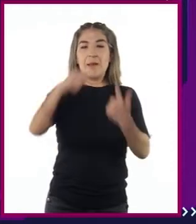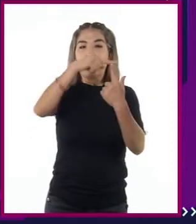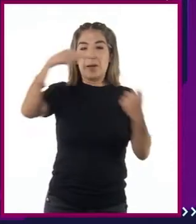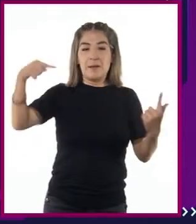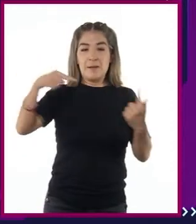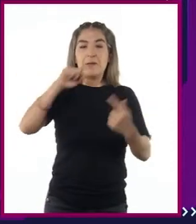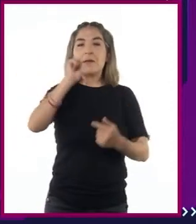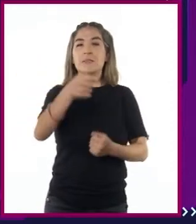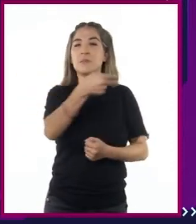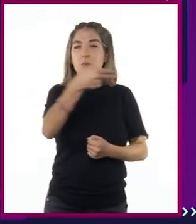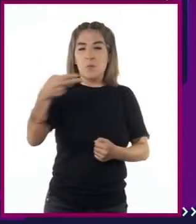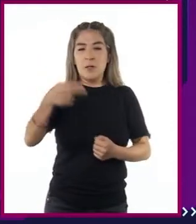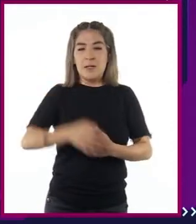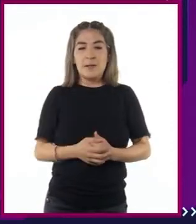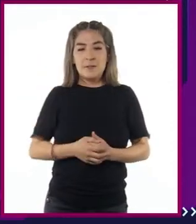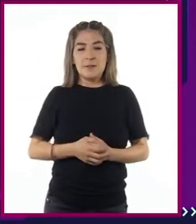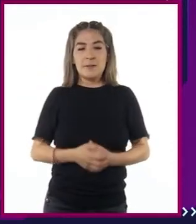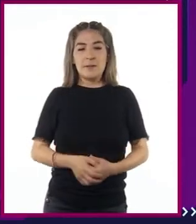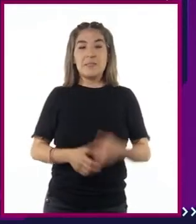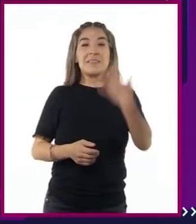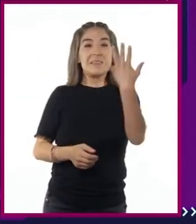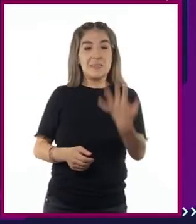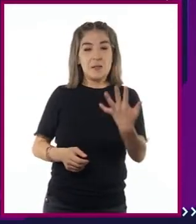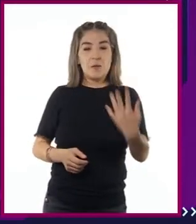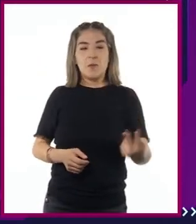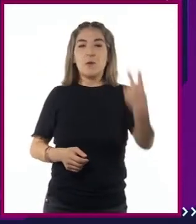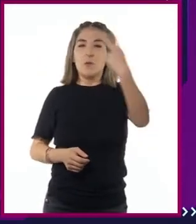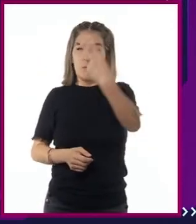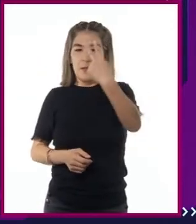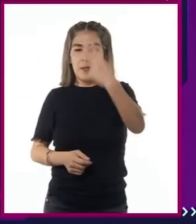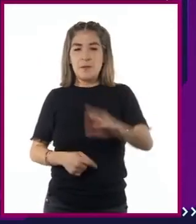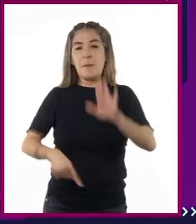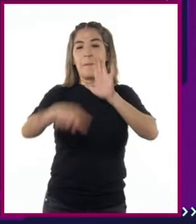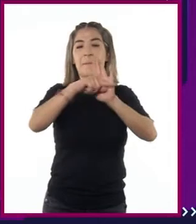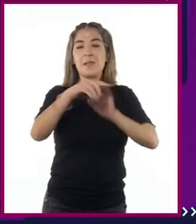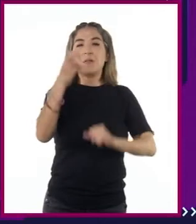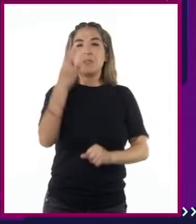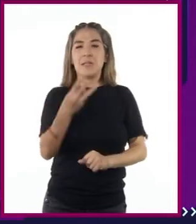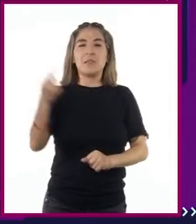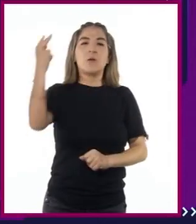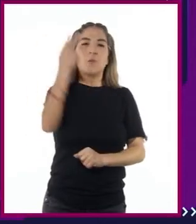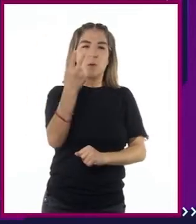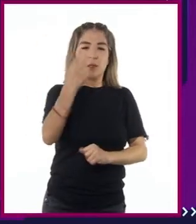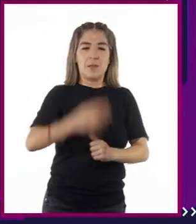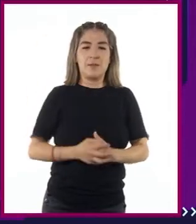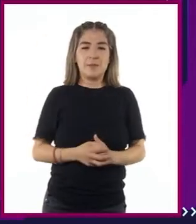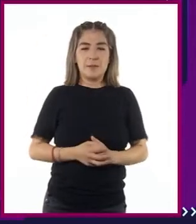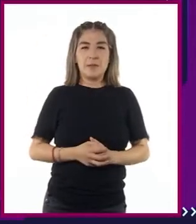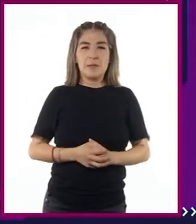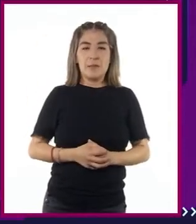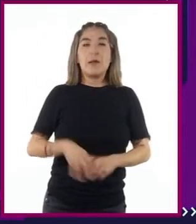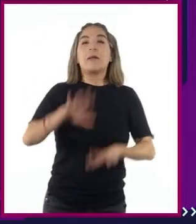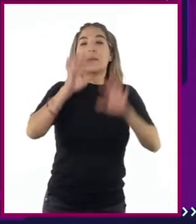es igual a la raíz de 5 al cuadrado menos 3 al cuadrado. Realizando